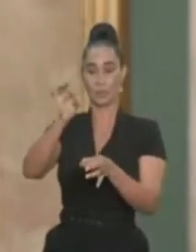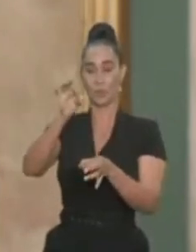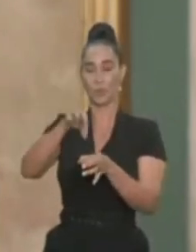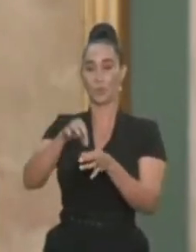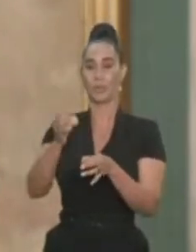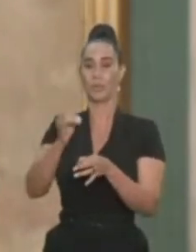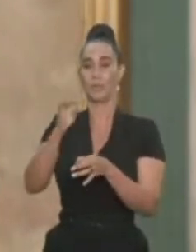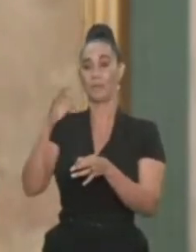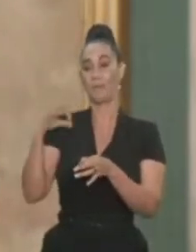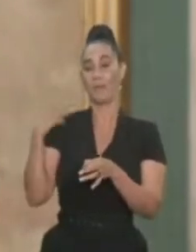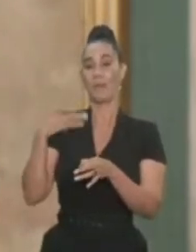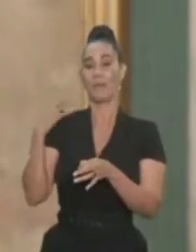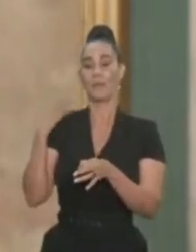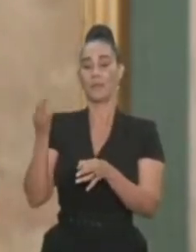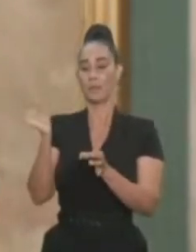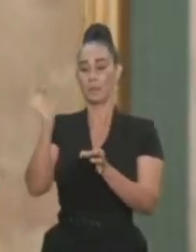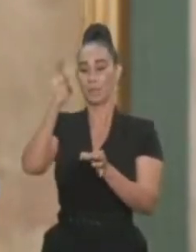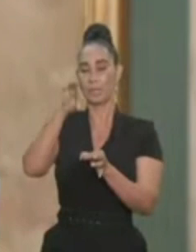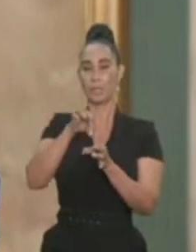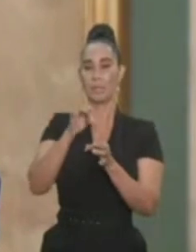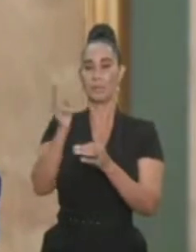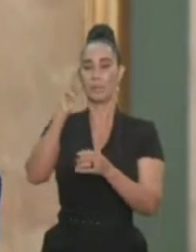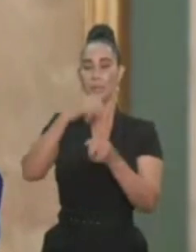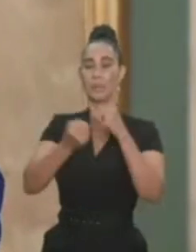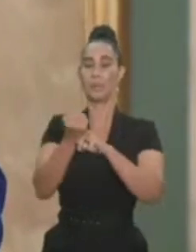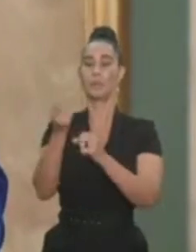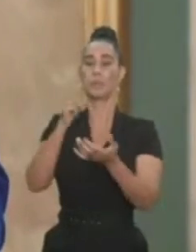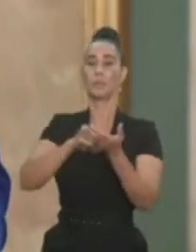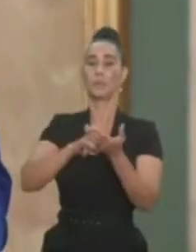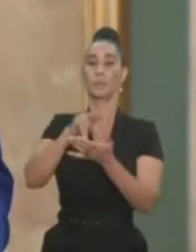en febrero del 2020.